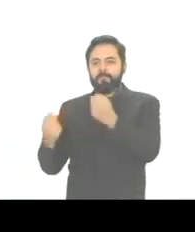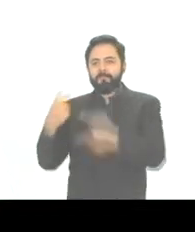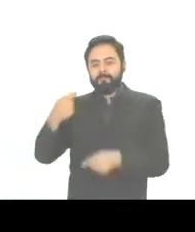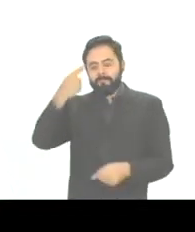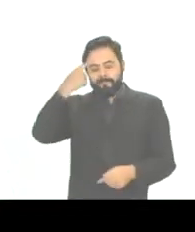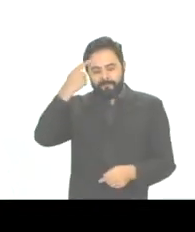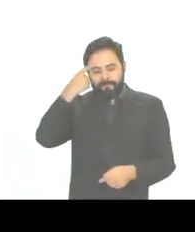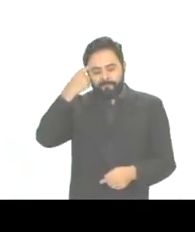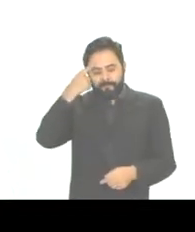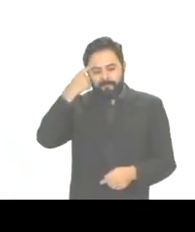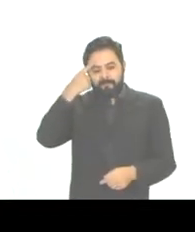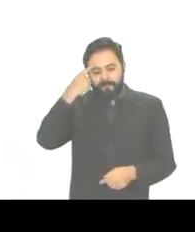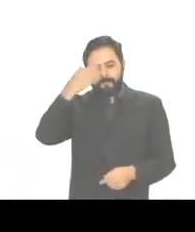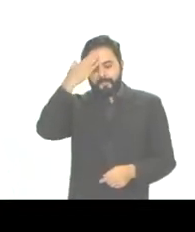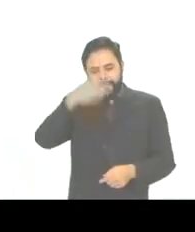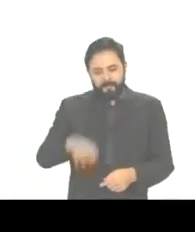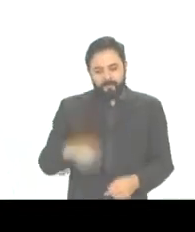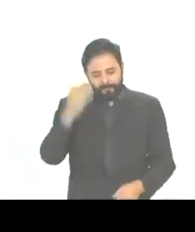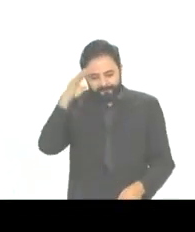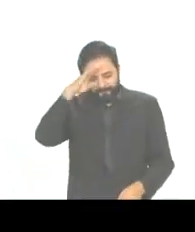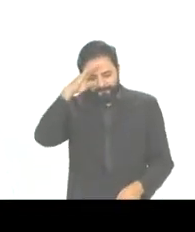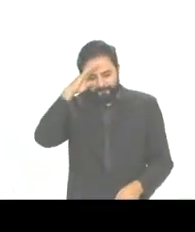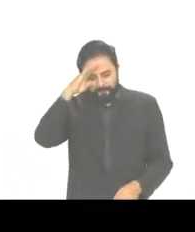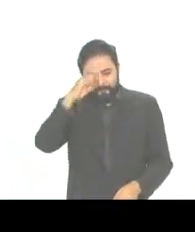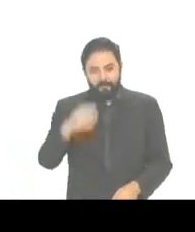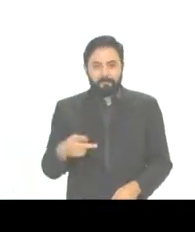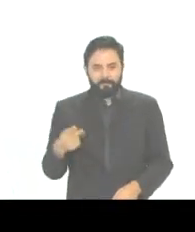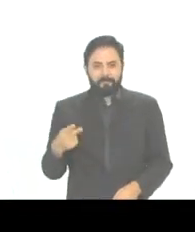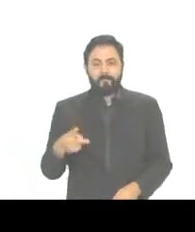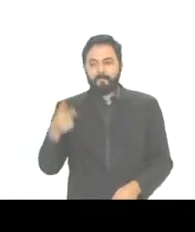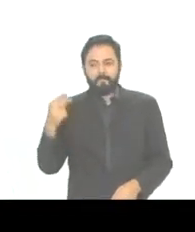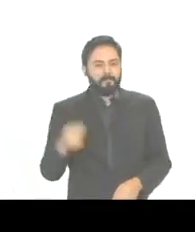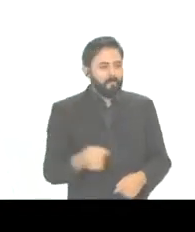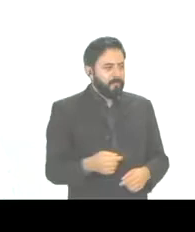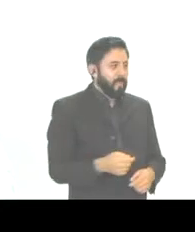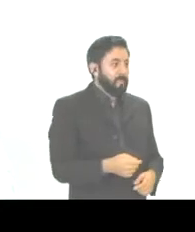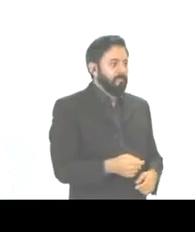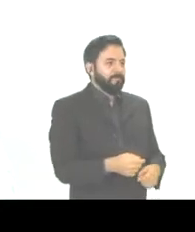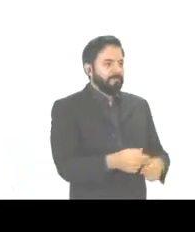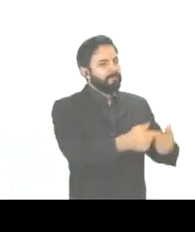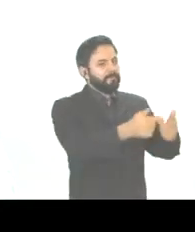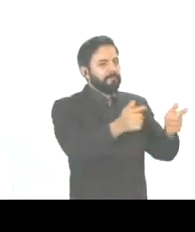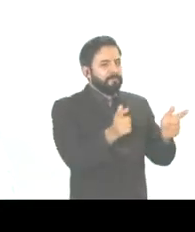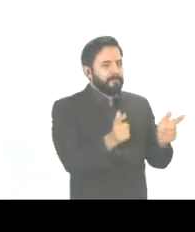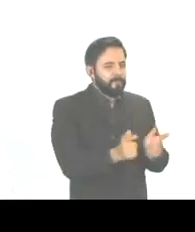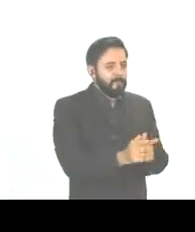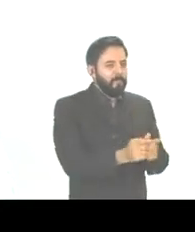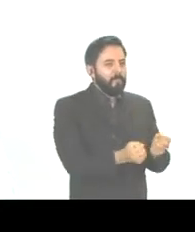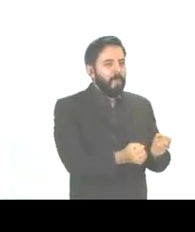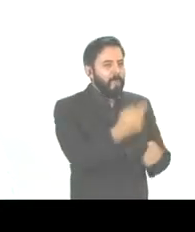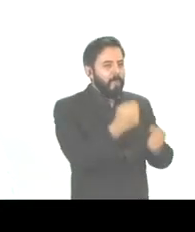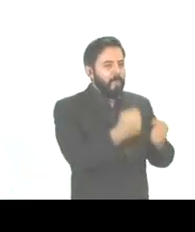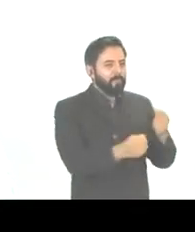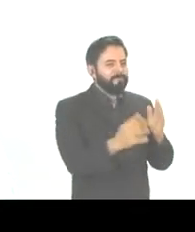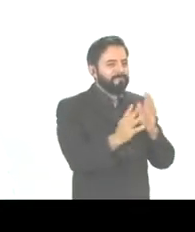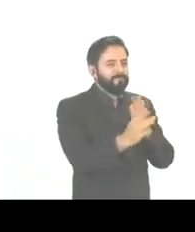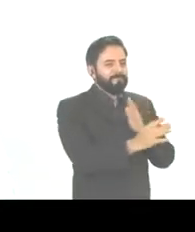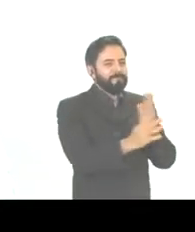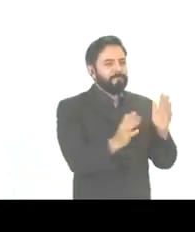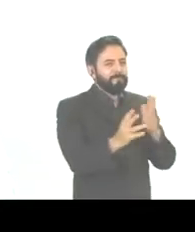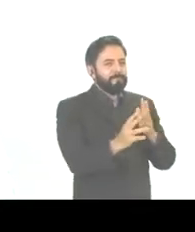la situación, pero todavía hay una población, una parte de la población